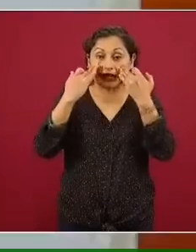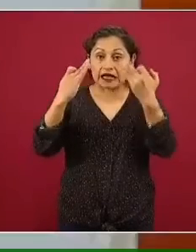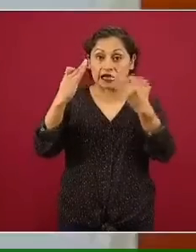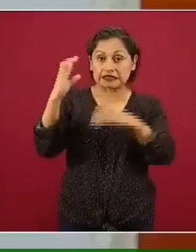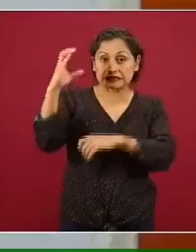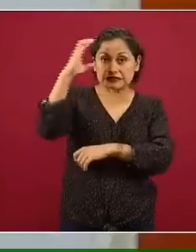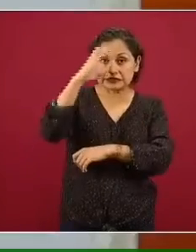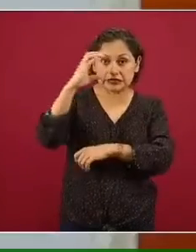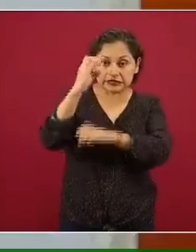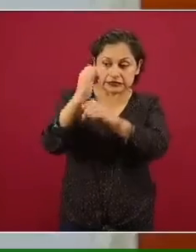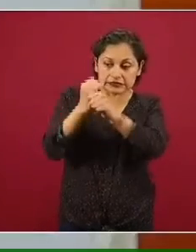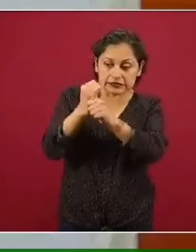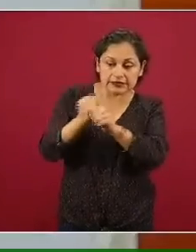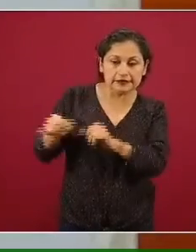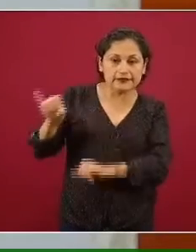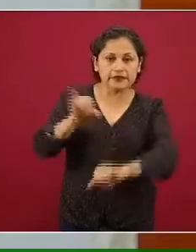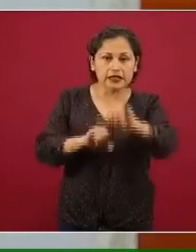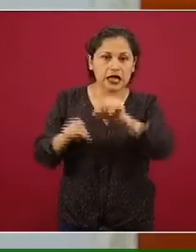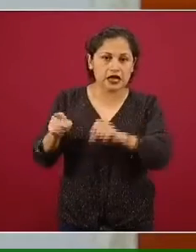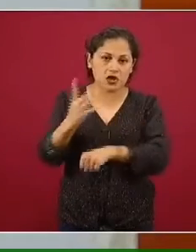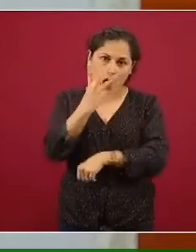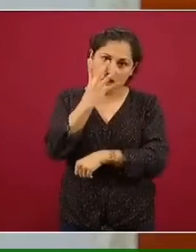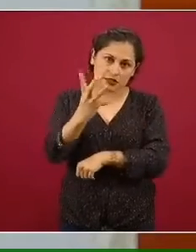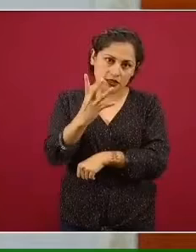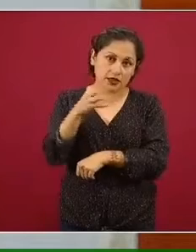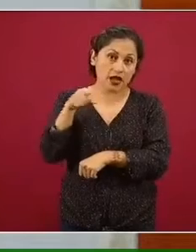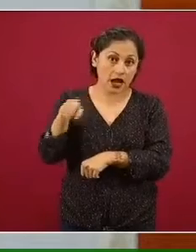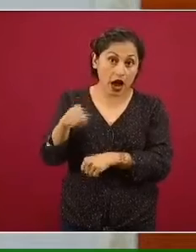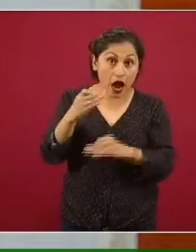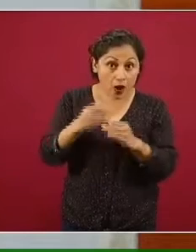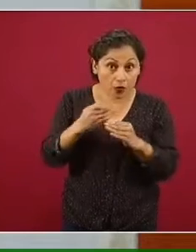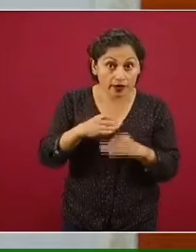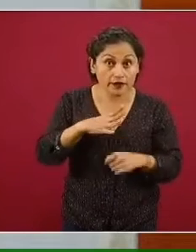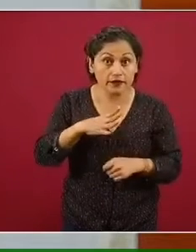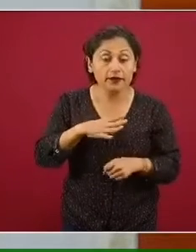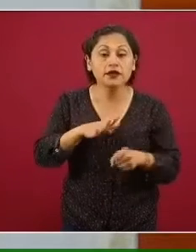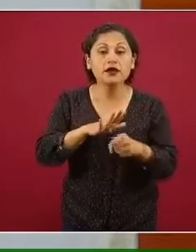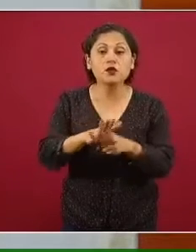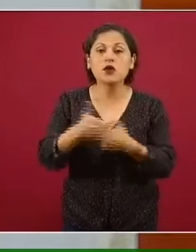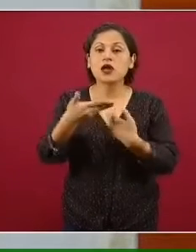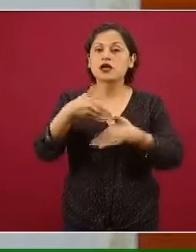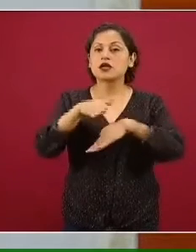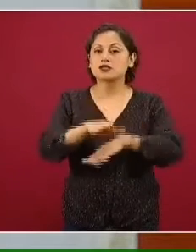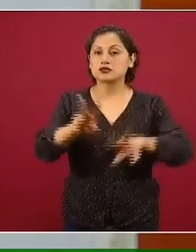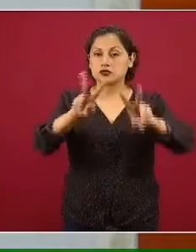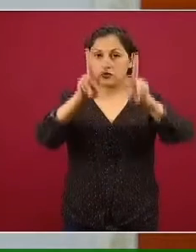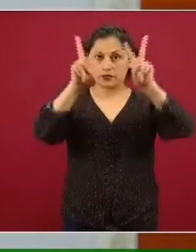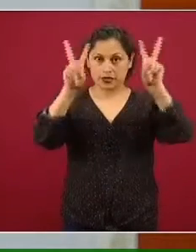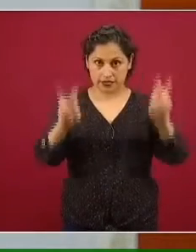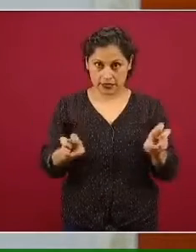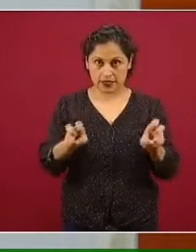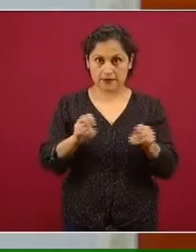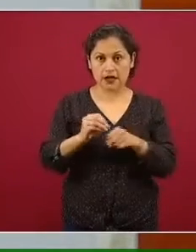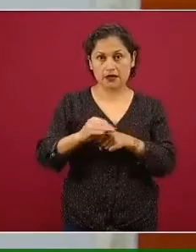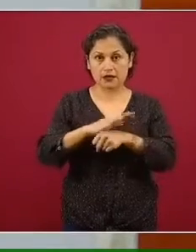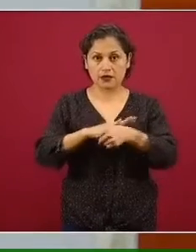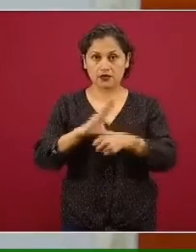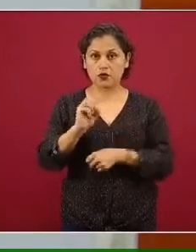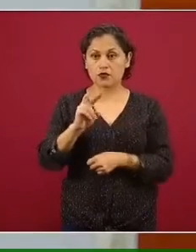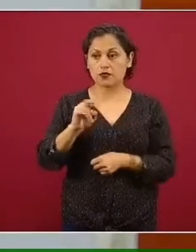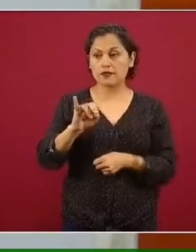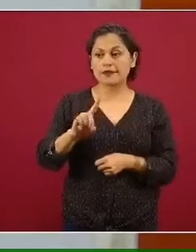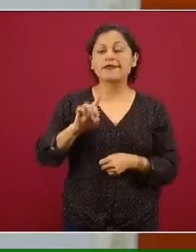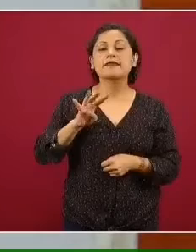robusta de peso con la que contamos hoy en día sobre los tratamientos farmacológicos para